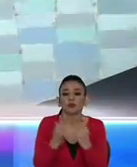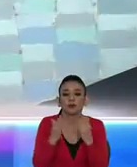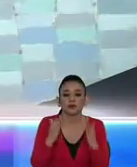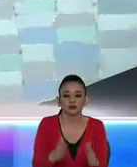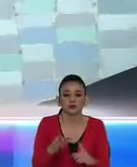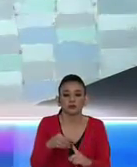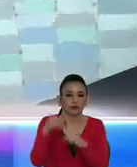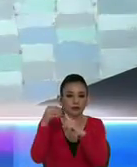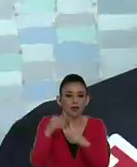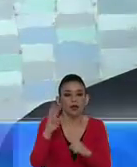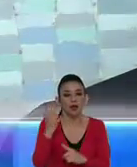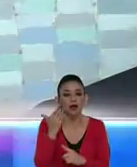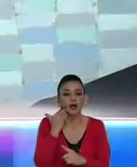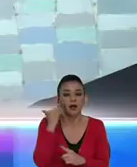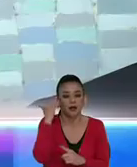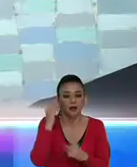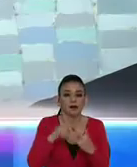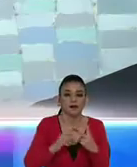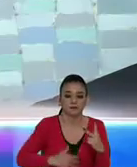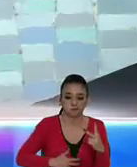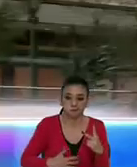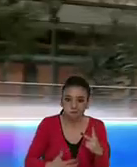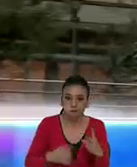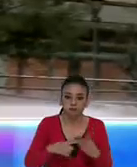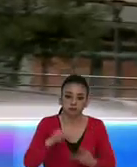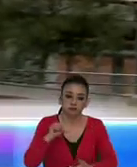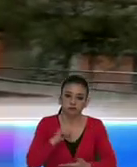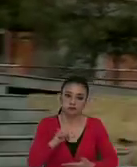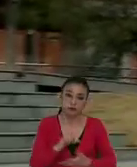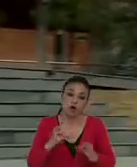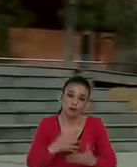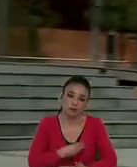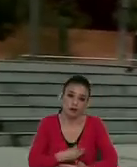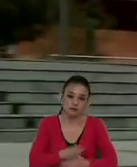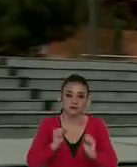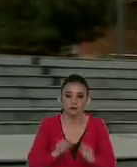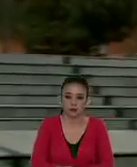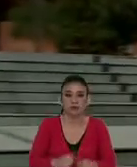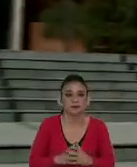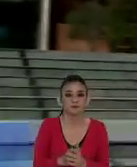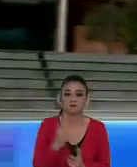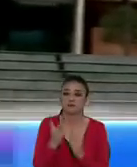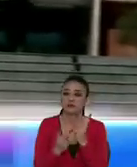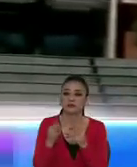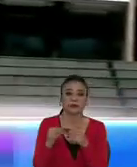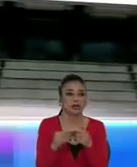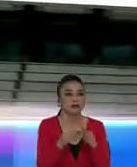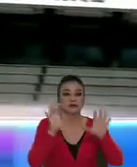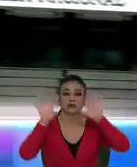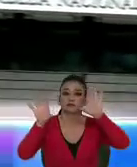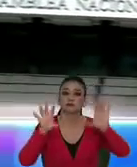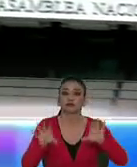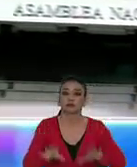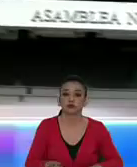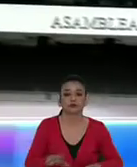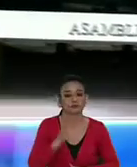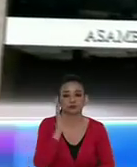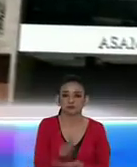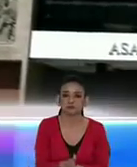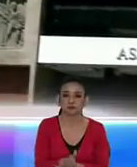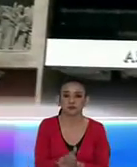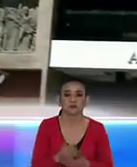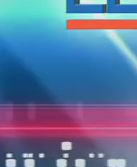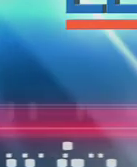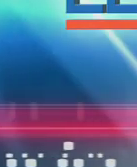adultos, embarazadas, en periodo de lactancia. Las actividades como visitas guiadas y exposiciones quedaron suspendidas y en lo que respecta al